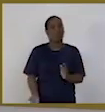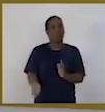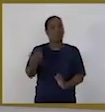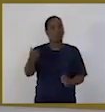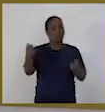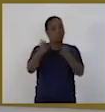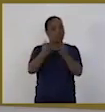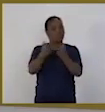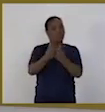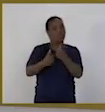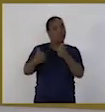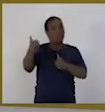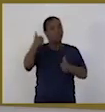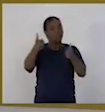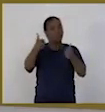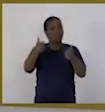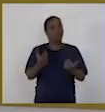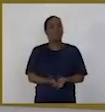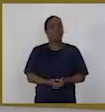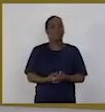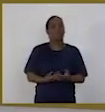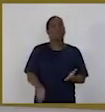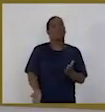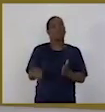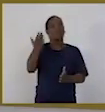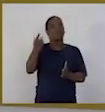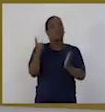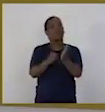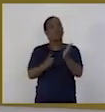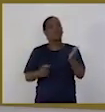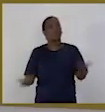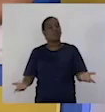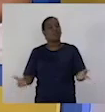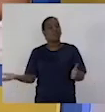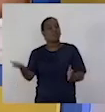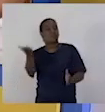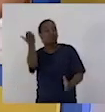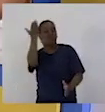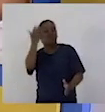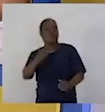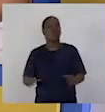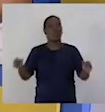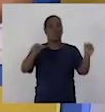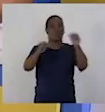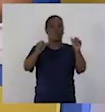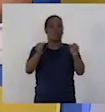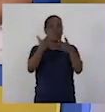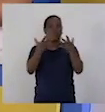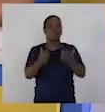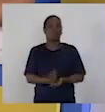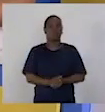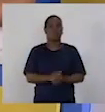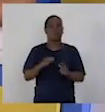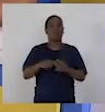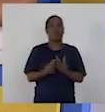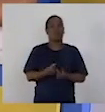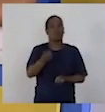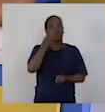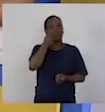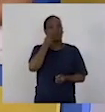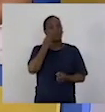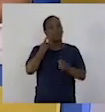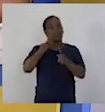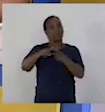efectivos, aumentarían la velocidad de las reacciones. Por lo que pasaríamos a un segundo